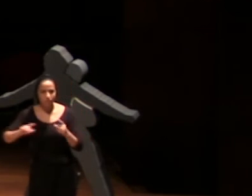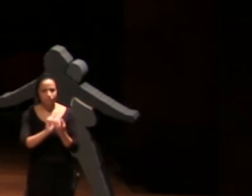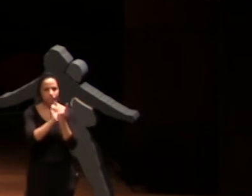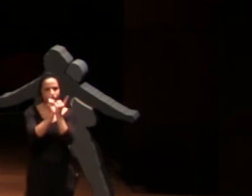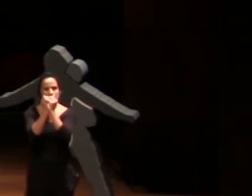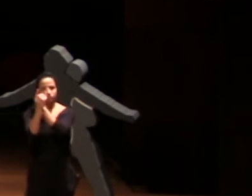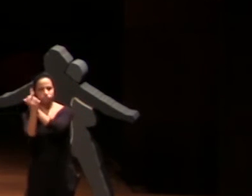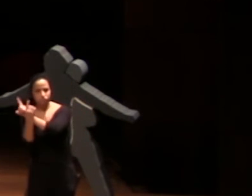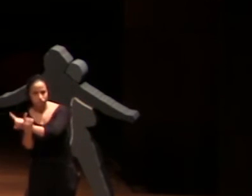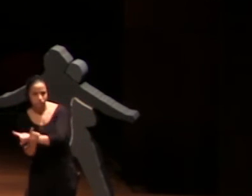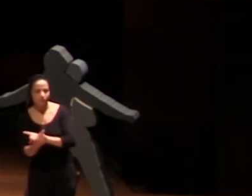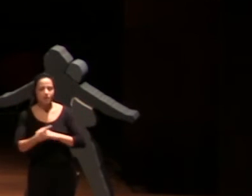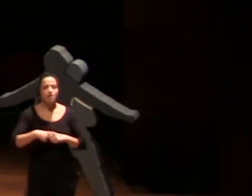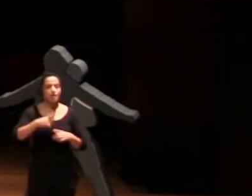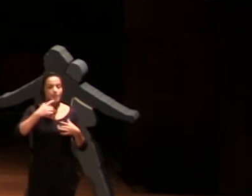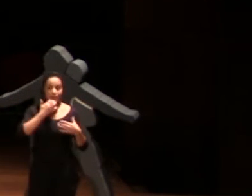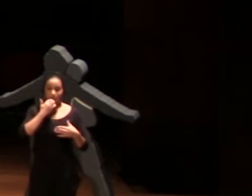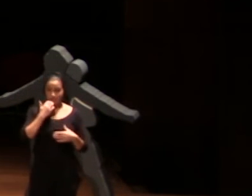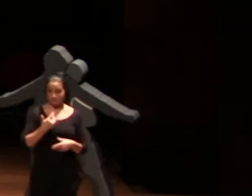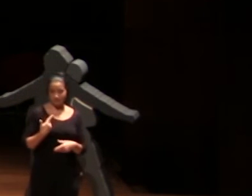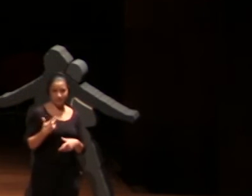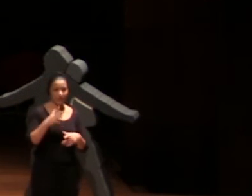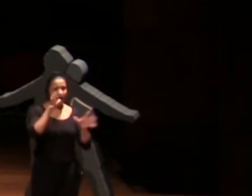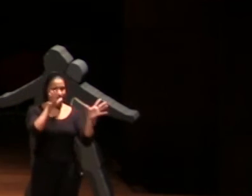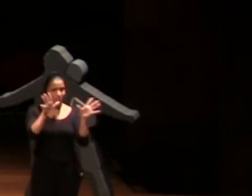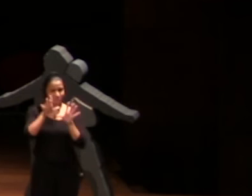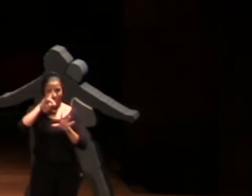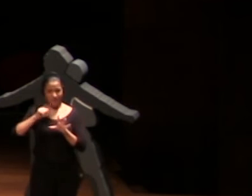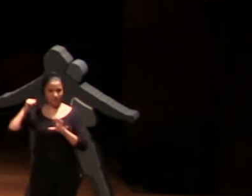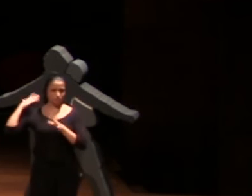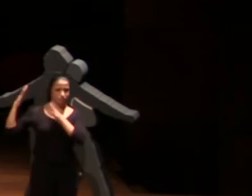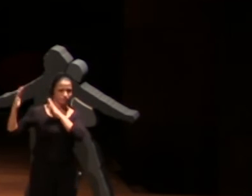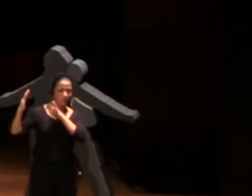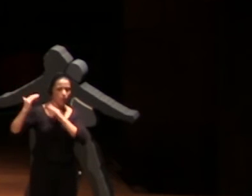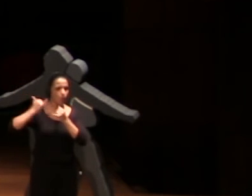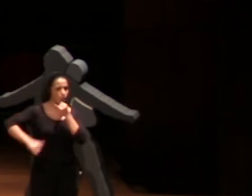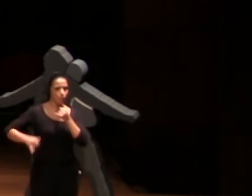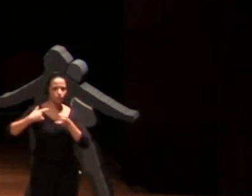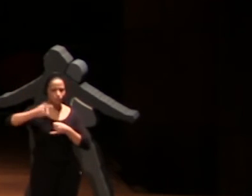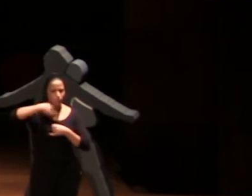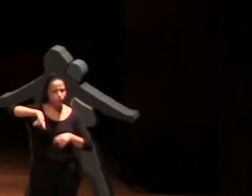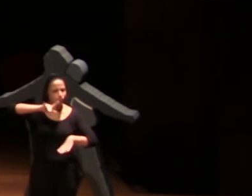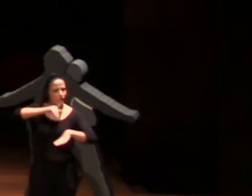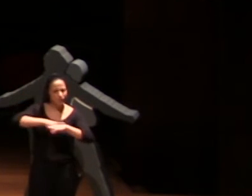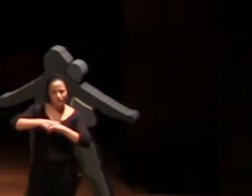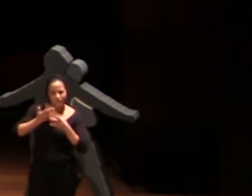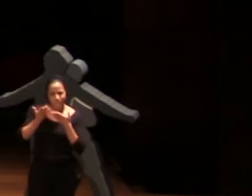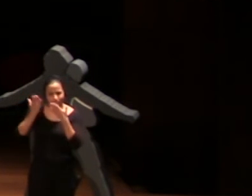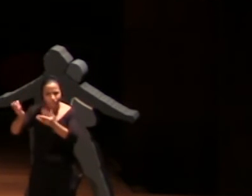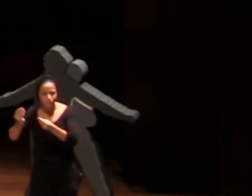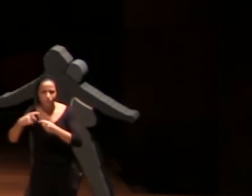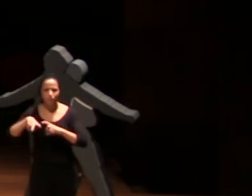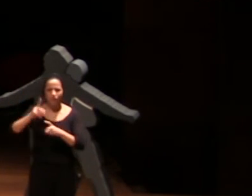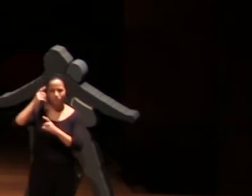gran diferencia tal vez sería que si en la última década hemos invertido mucho en tener muchos